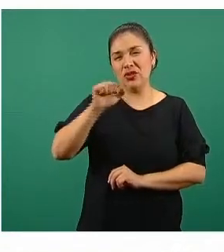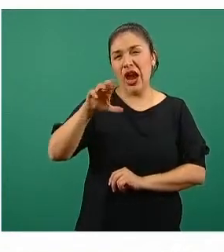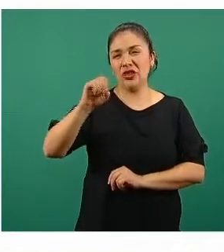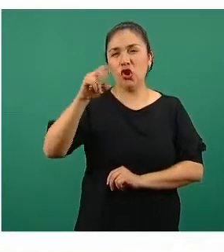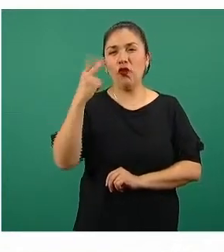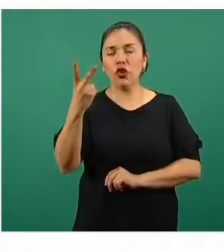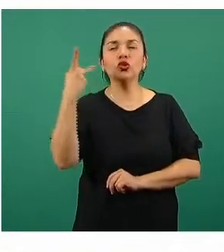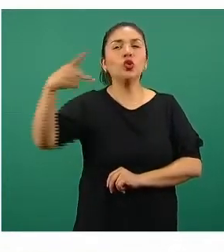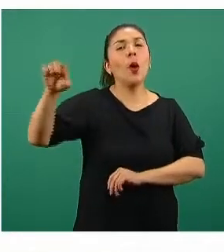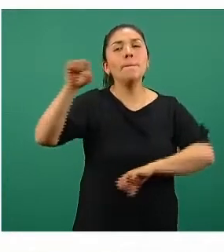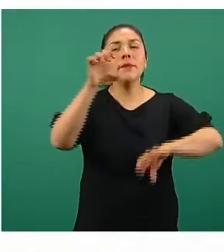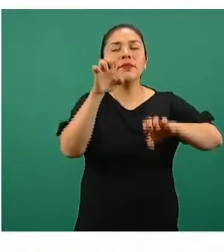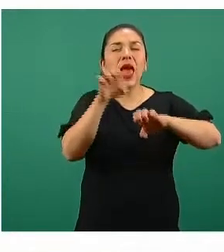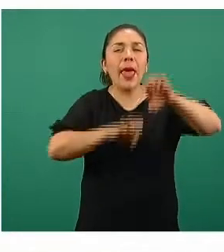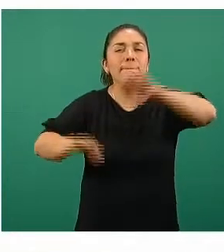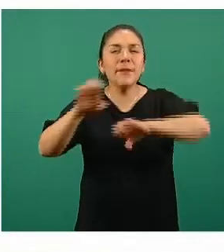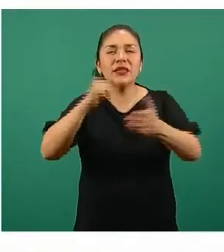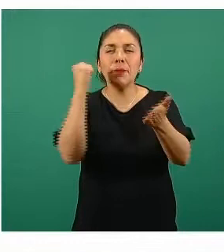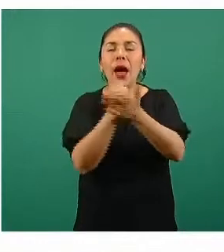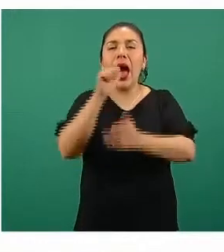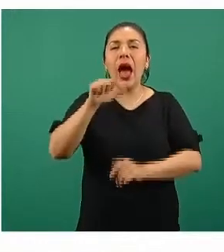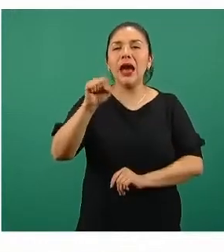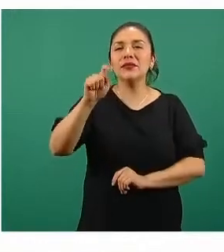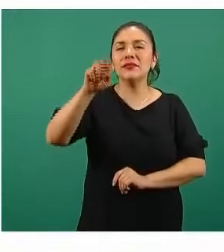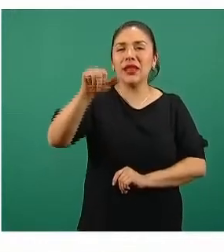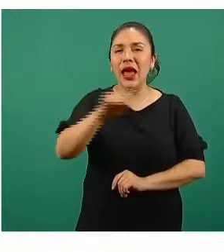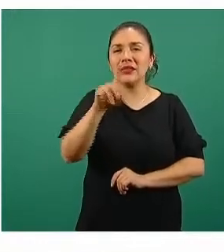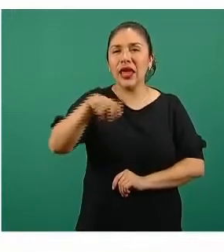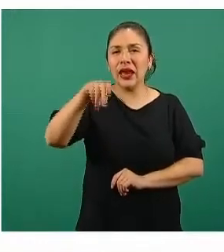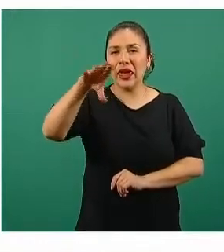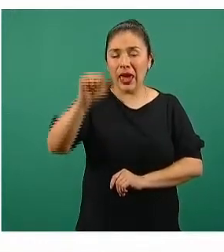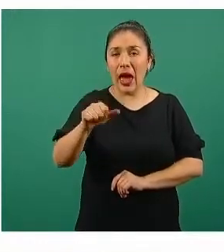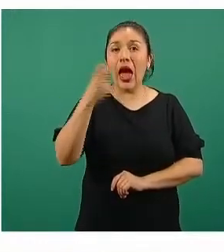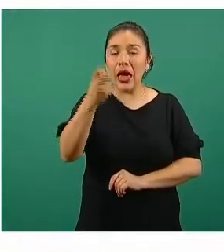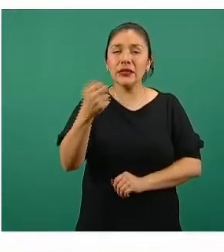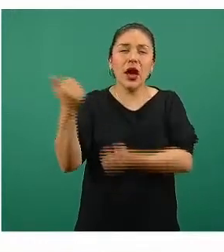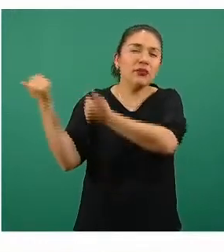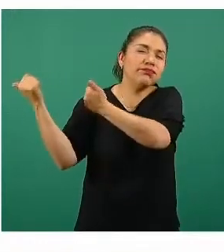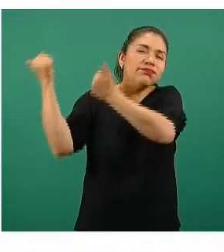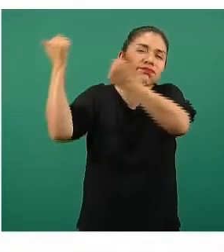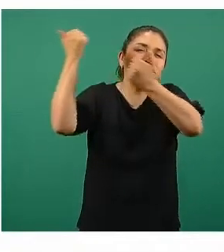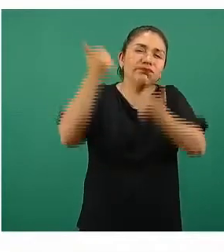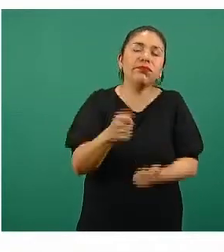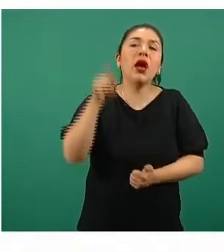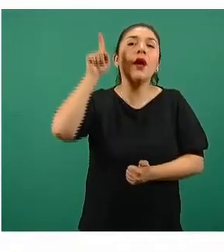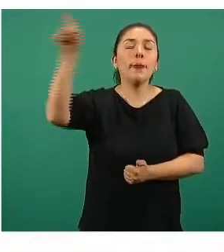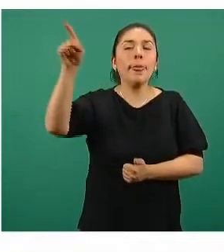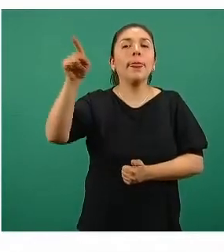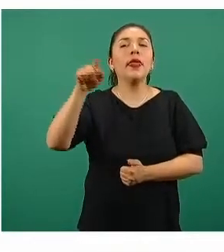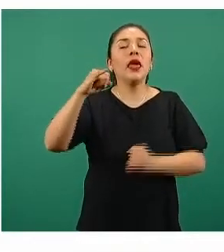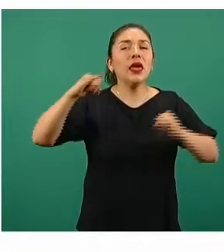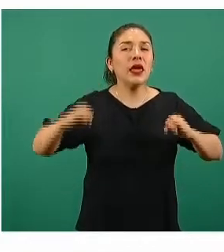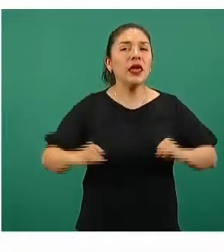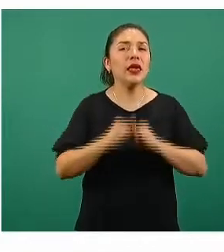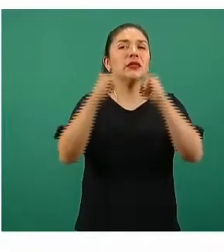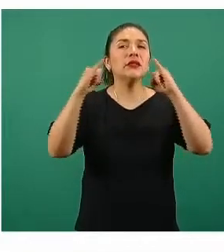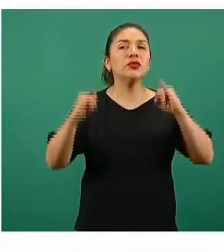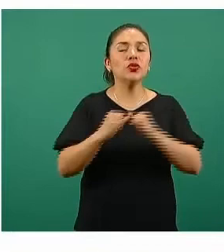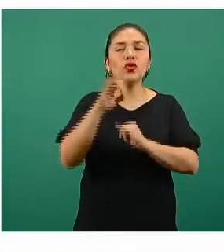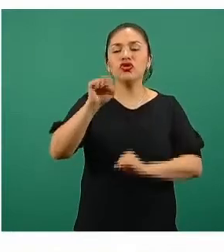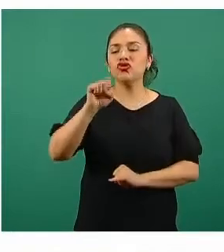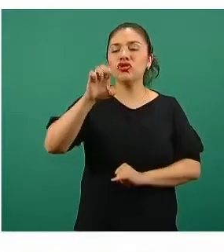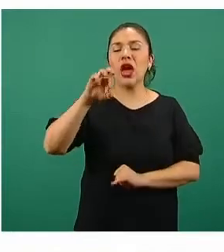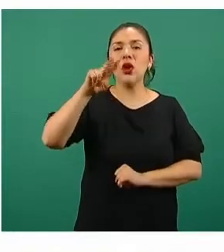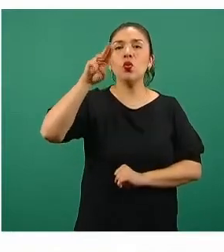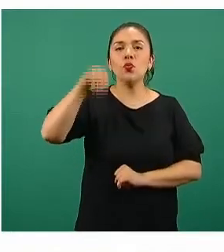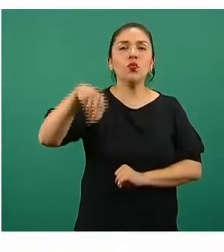del laboratorio AstraZeneca, que se transportaron desde el Instituto Serum